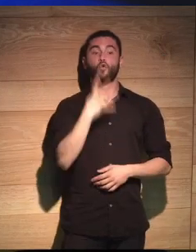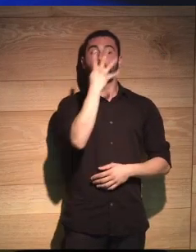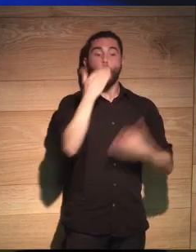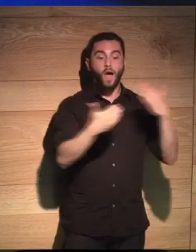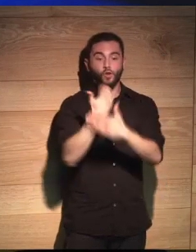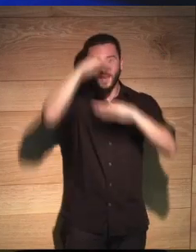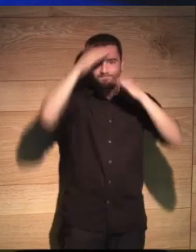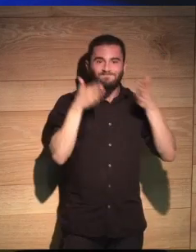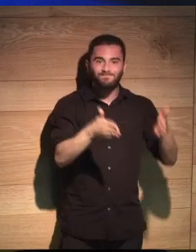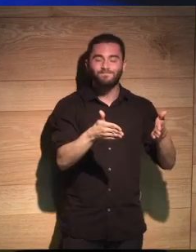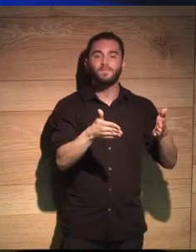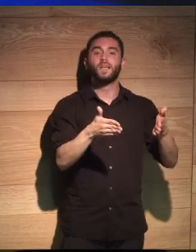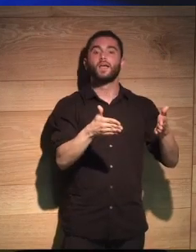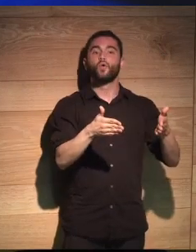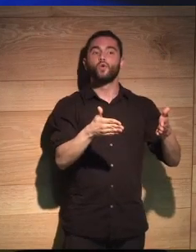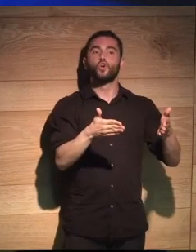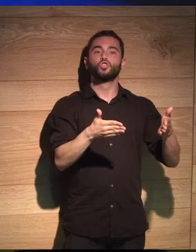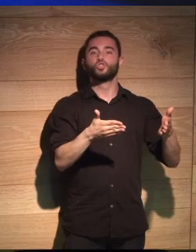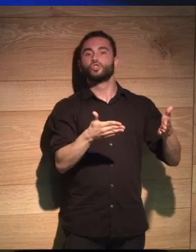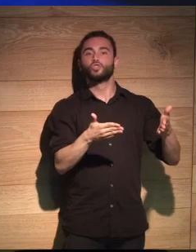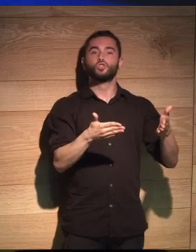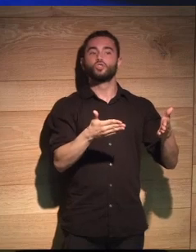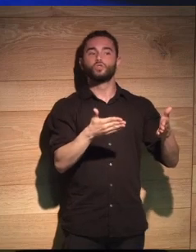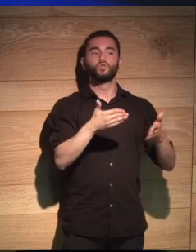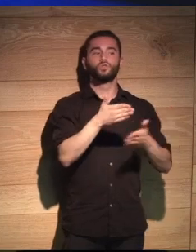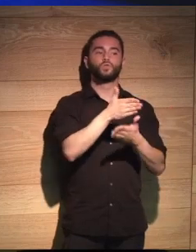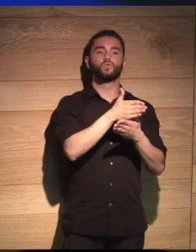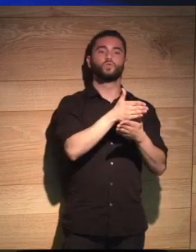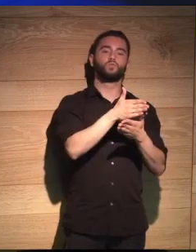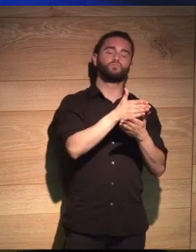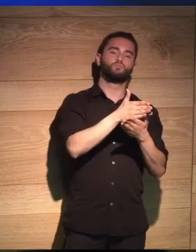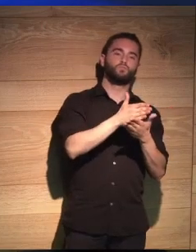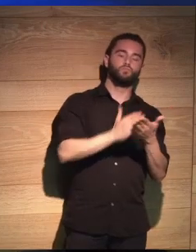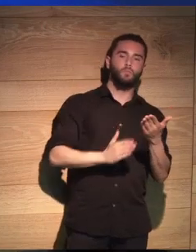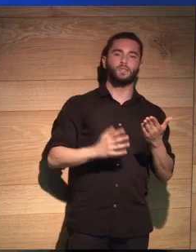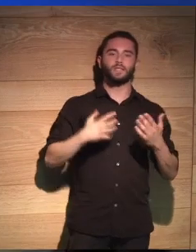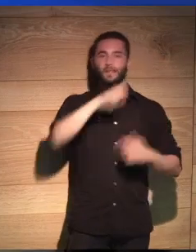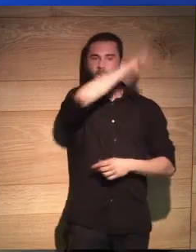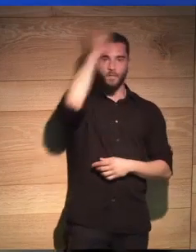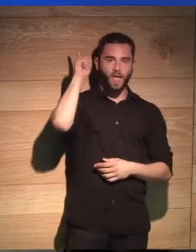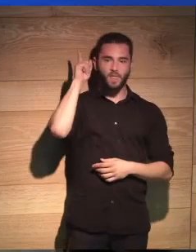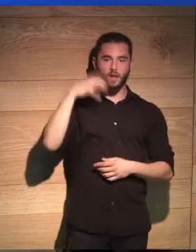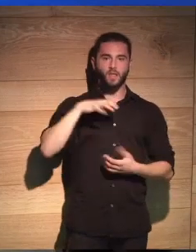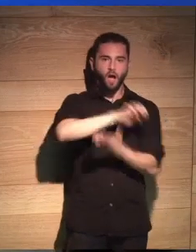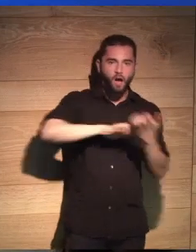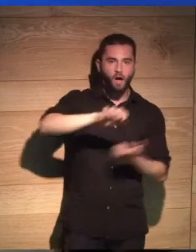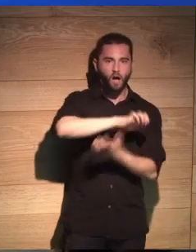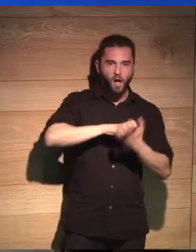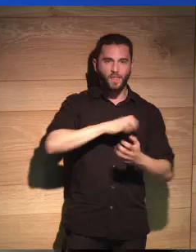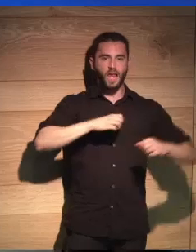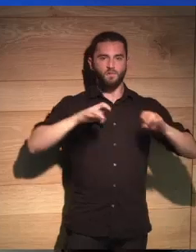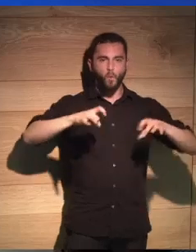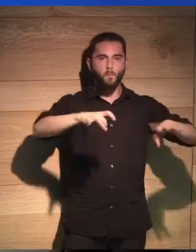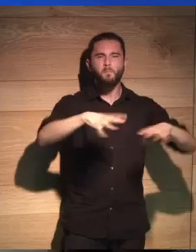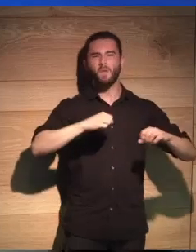días, es uno de los retratos, o sea, en parte también más angustiosos del Madrid, bajo las bombas, bajo los